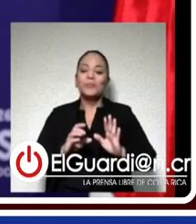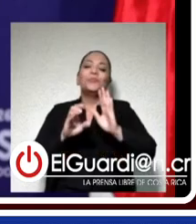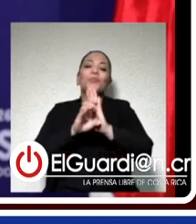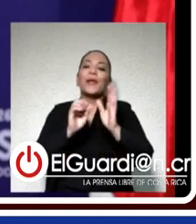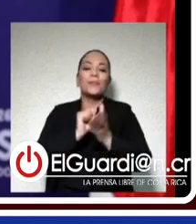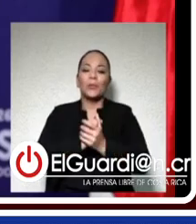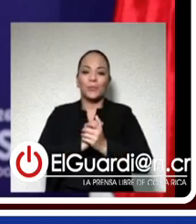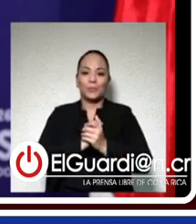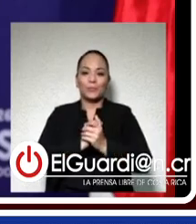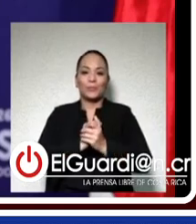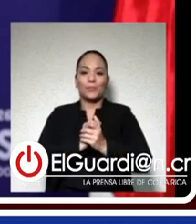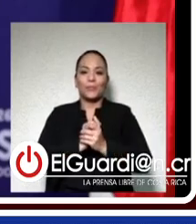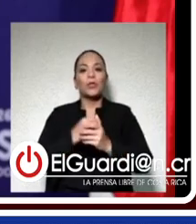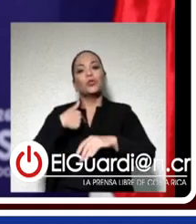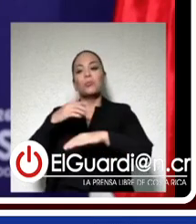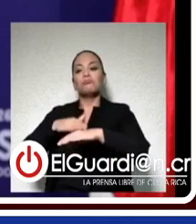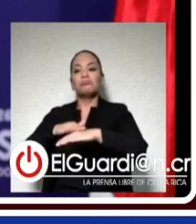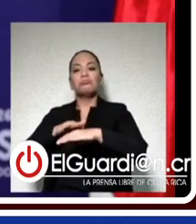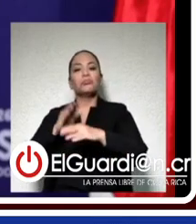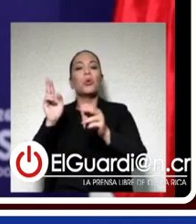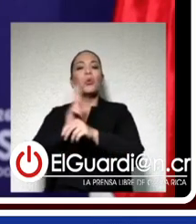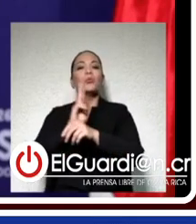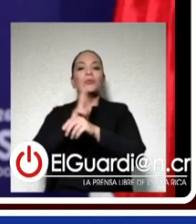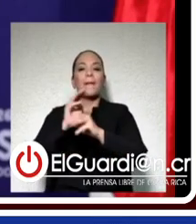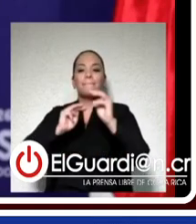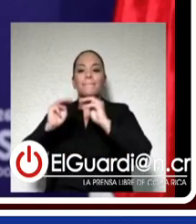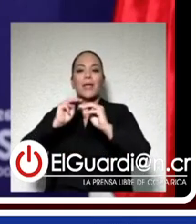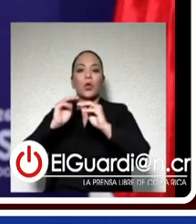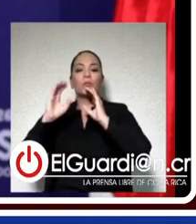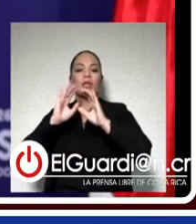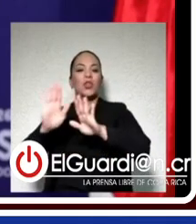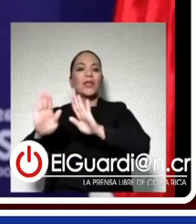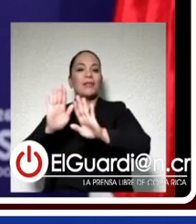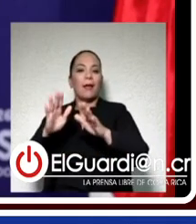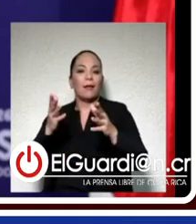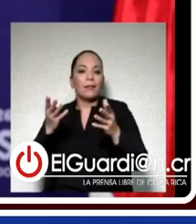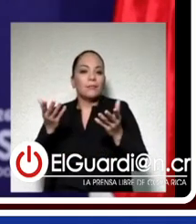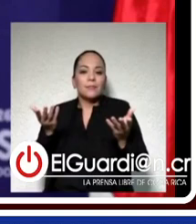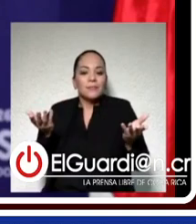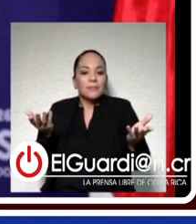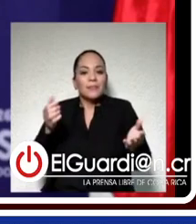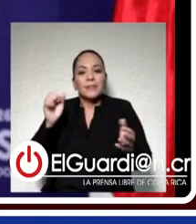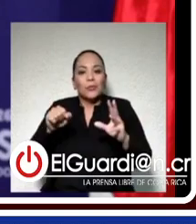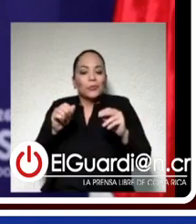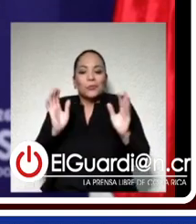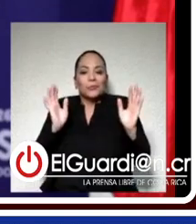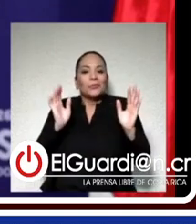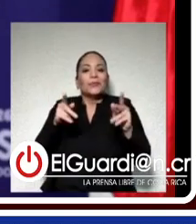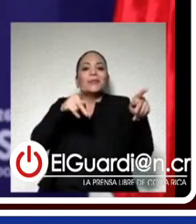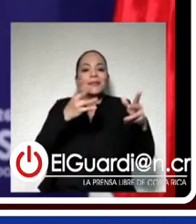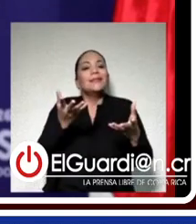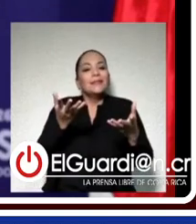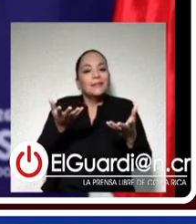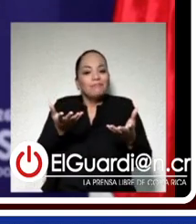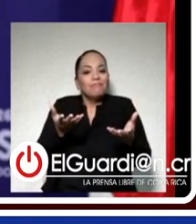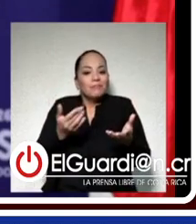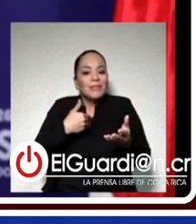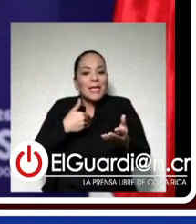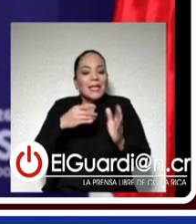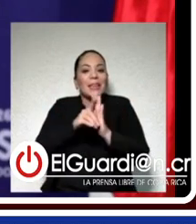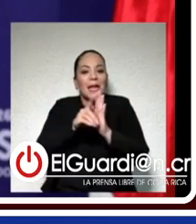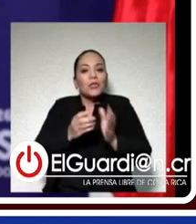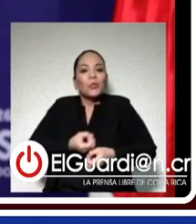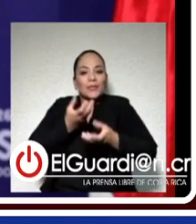un medio digital. ¿Sí? La gente tiene derecho a expresarse, le dije. Yo defendería el